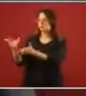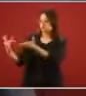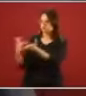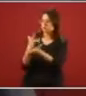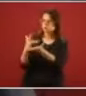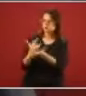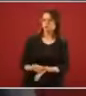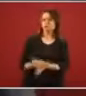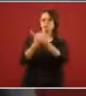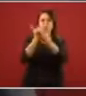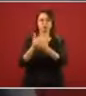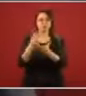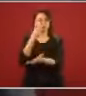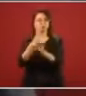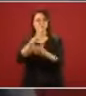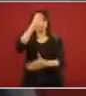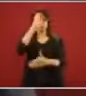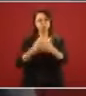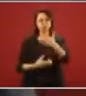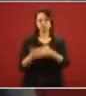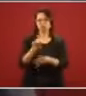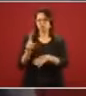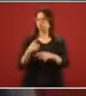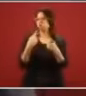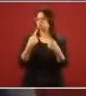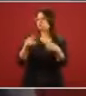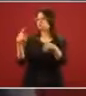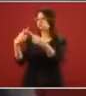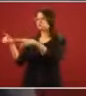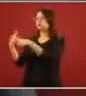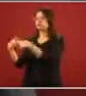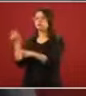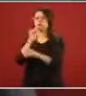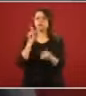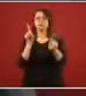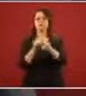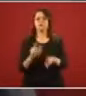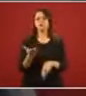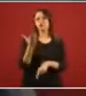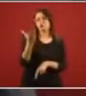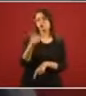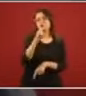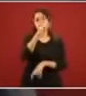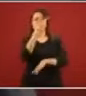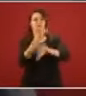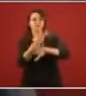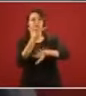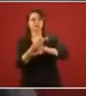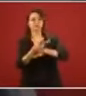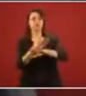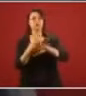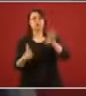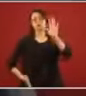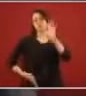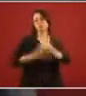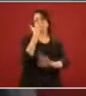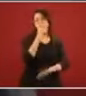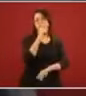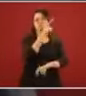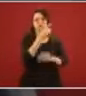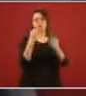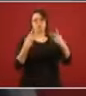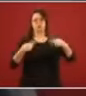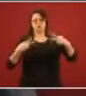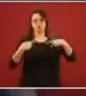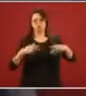estuvo en Estados Unidos, muchísimas religiones lo siguieron a usted. Nosotros lo vimos, Grupo Imagen lo siguió, fuimos testigos de